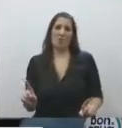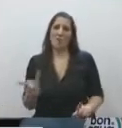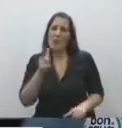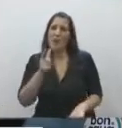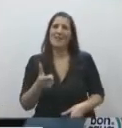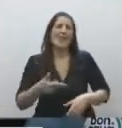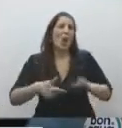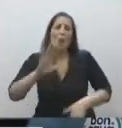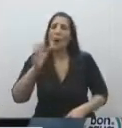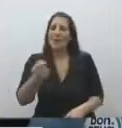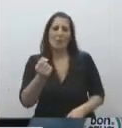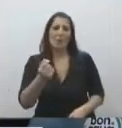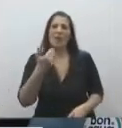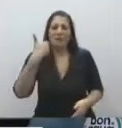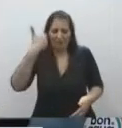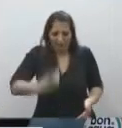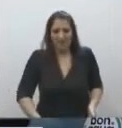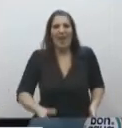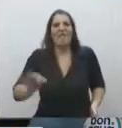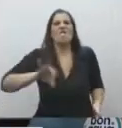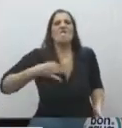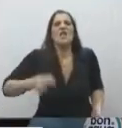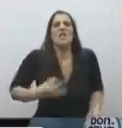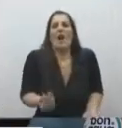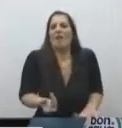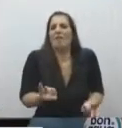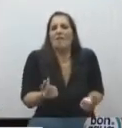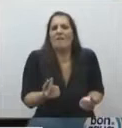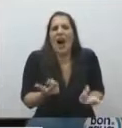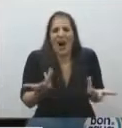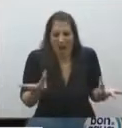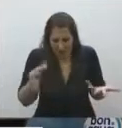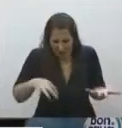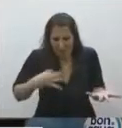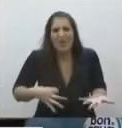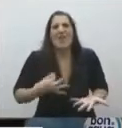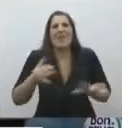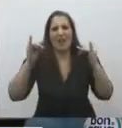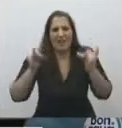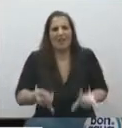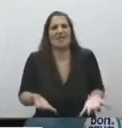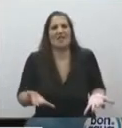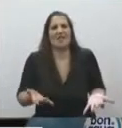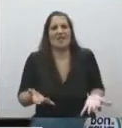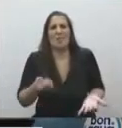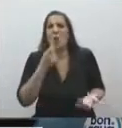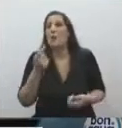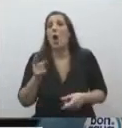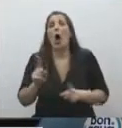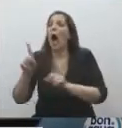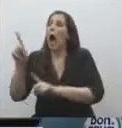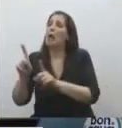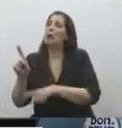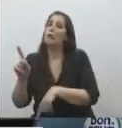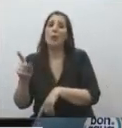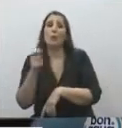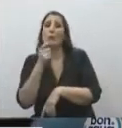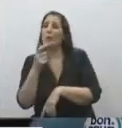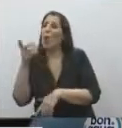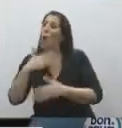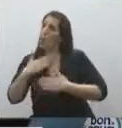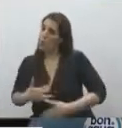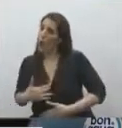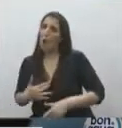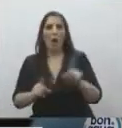de la mamá embarazada y demás, y a raíz, después de la votación, empecé a trabajar con ellos, a ver cómo se puede ayudar, a ver qué políticas